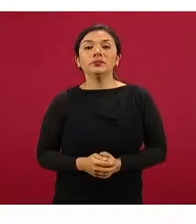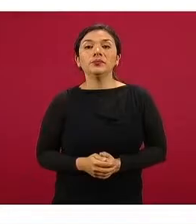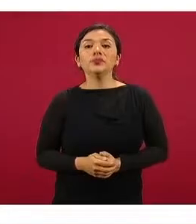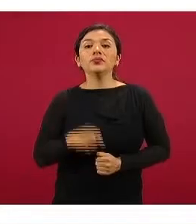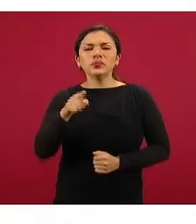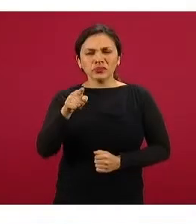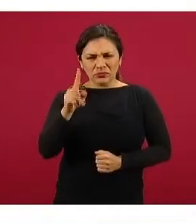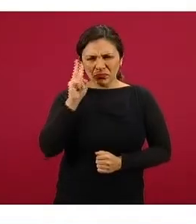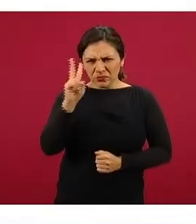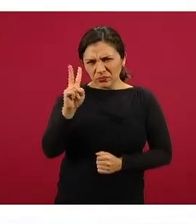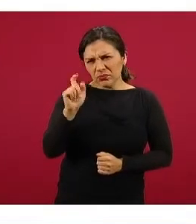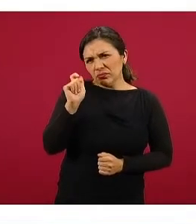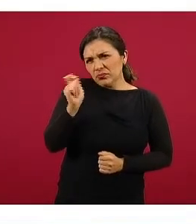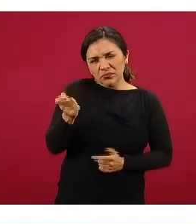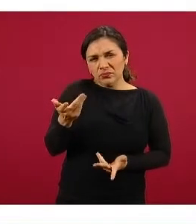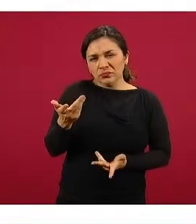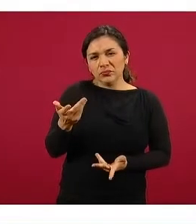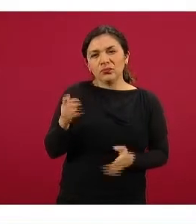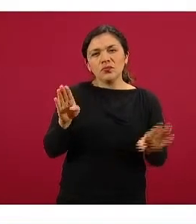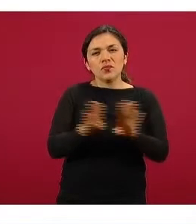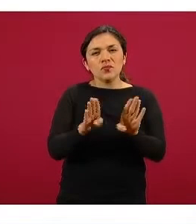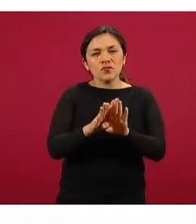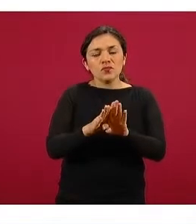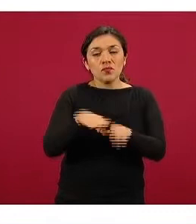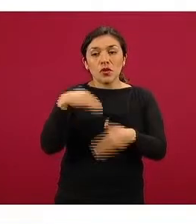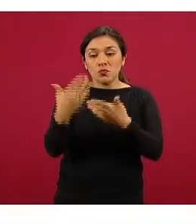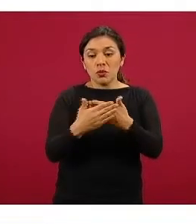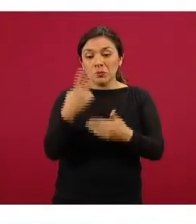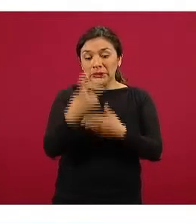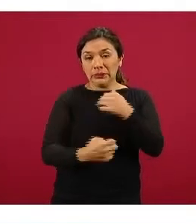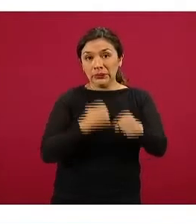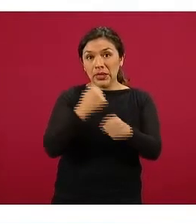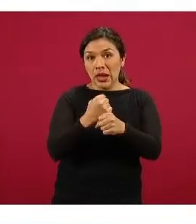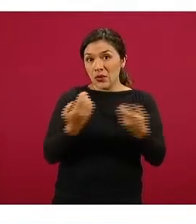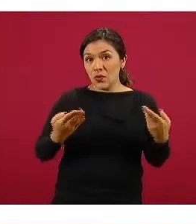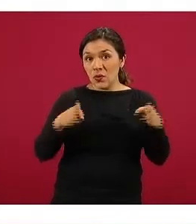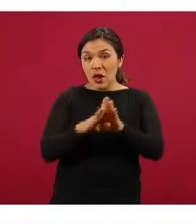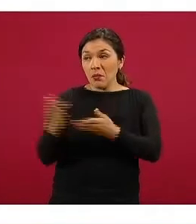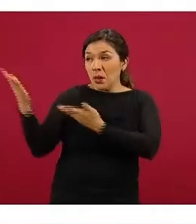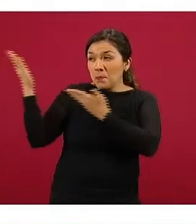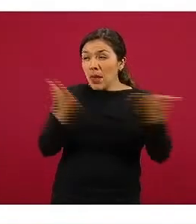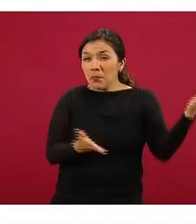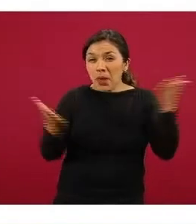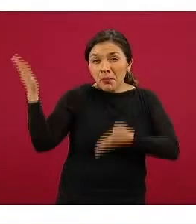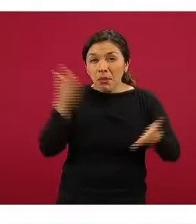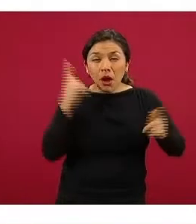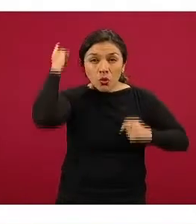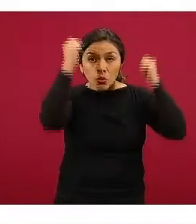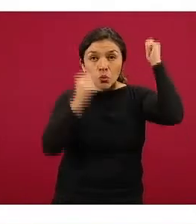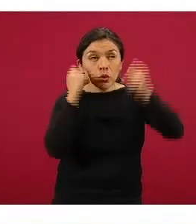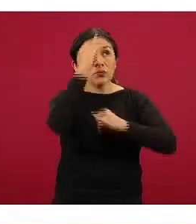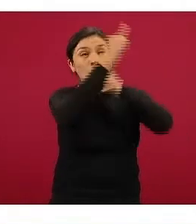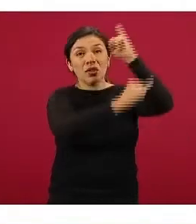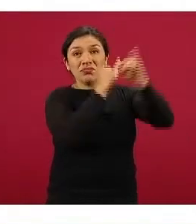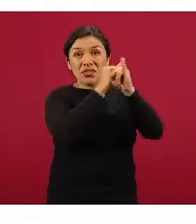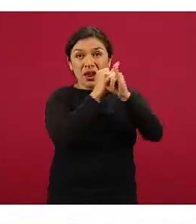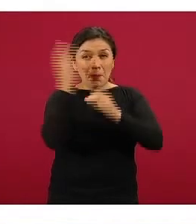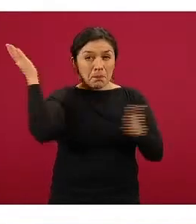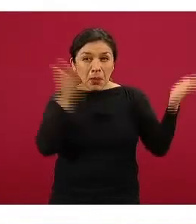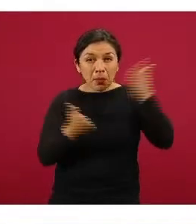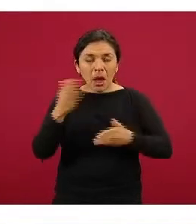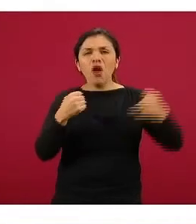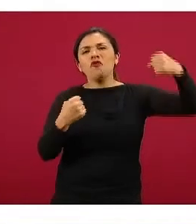podemos observar que la proyección al cierre del año en llegada de turistas de internación,